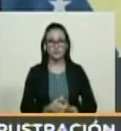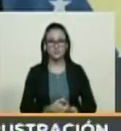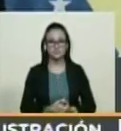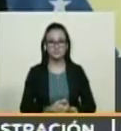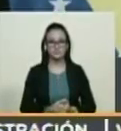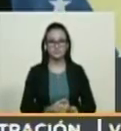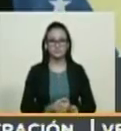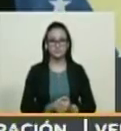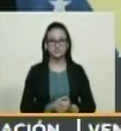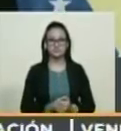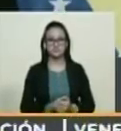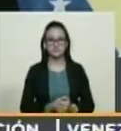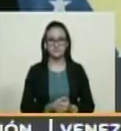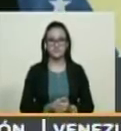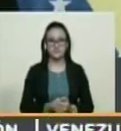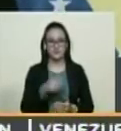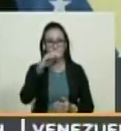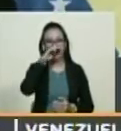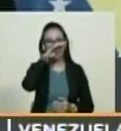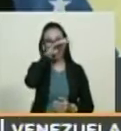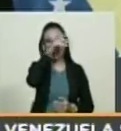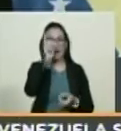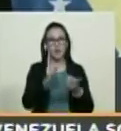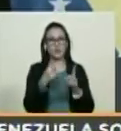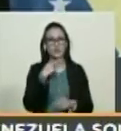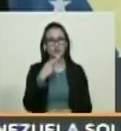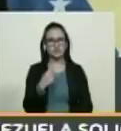indicado algunos voceros